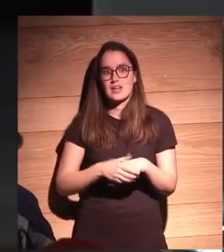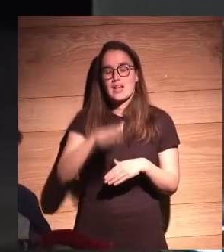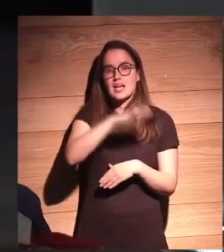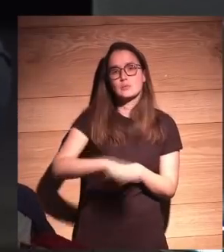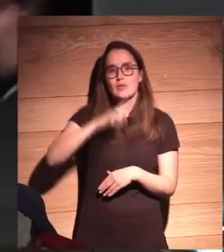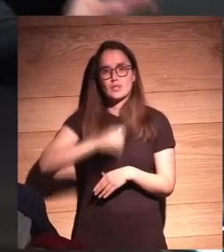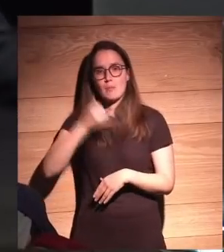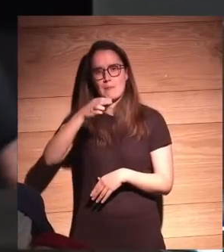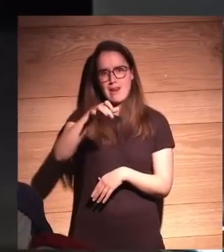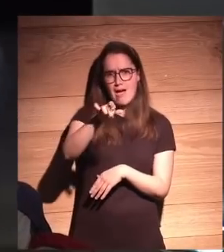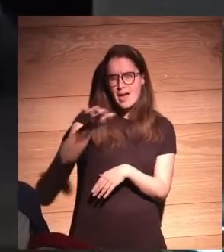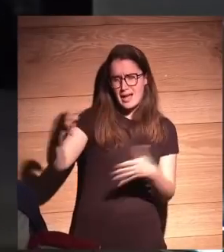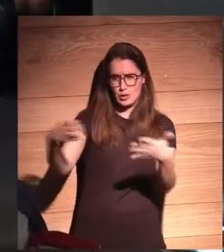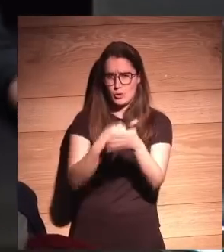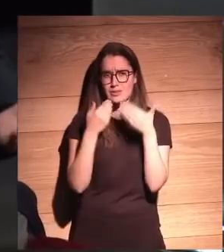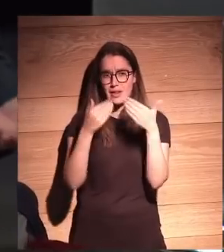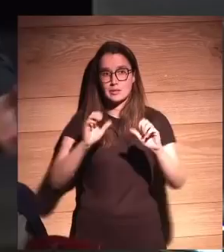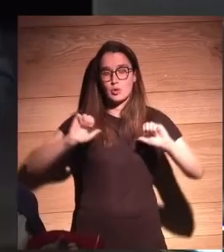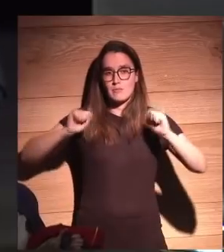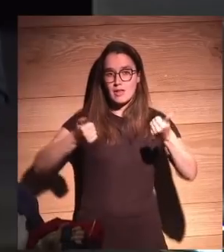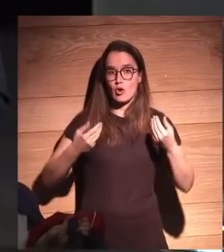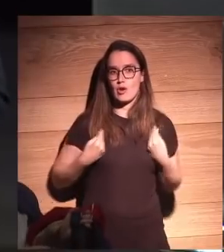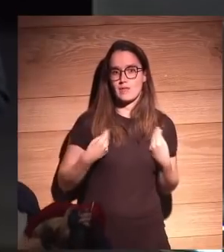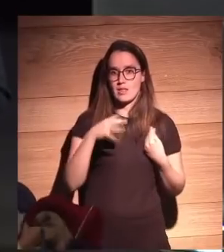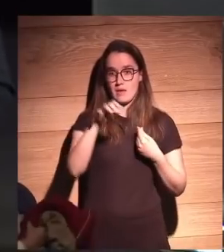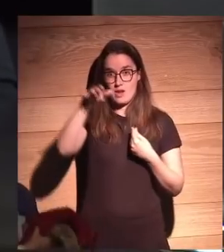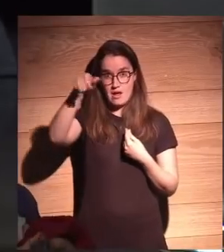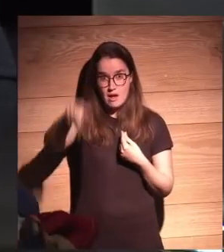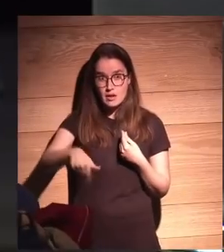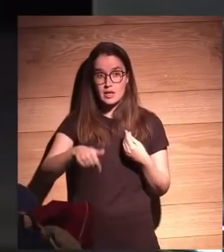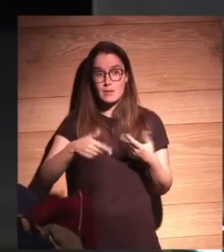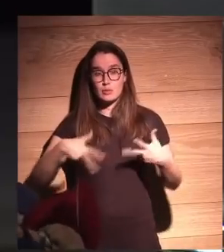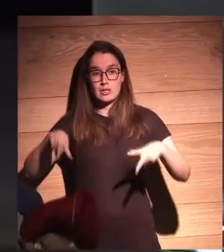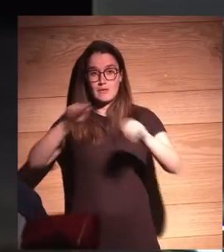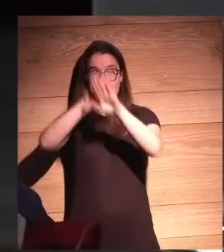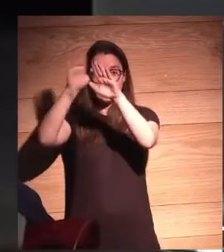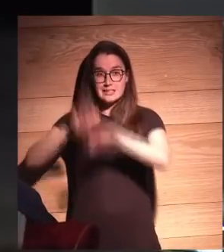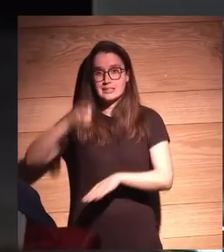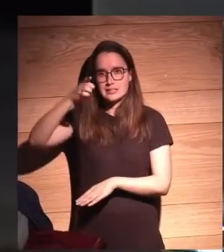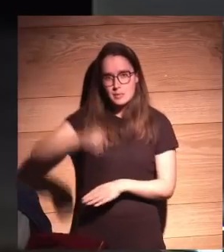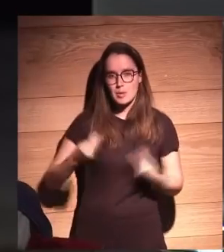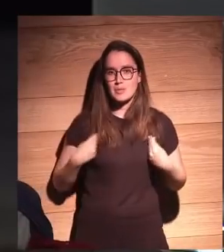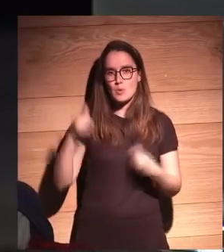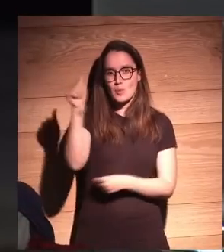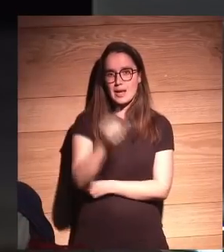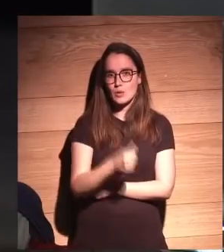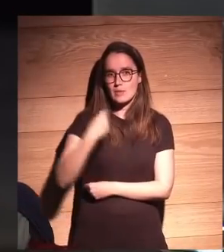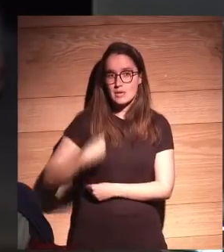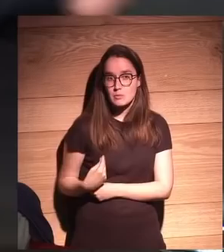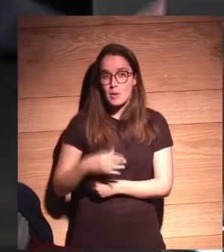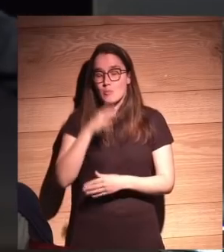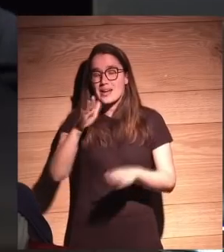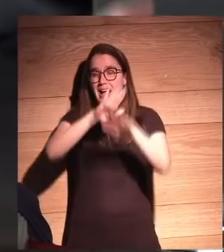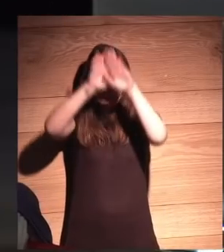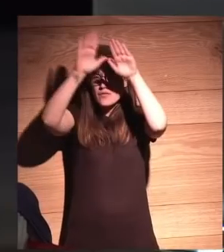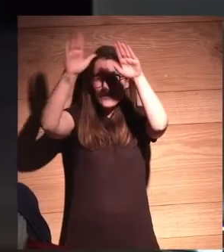Telefónica, a Pilar, a Espasa, bueno, a todos. Hemos empezado con la vida de Brian de los Monty Python y vamos a acabar también con la vida de Brian de los Monty Python, porque